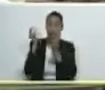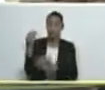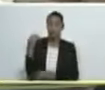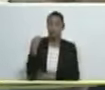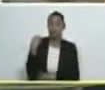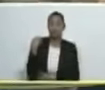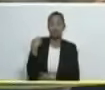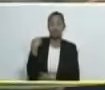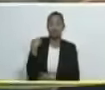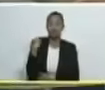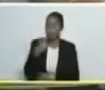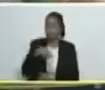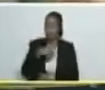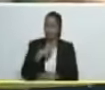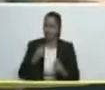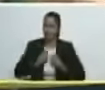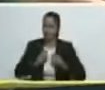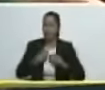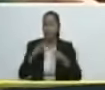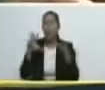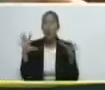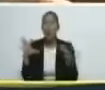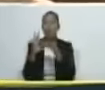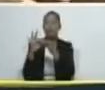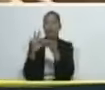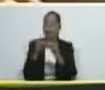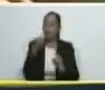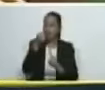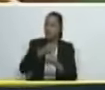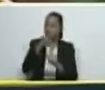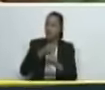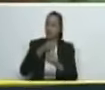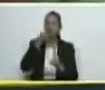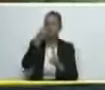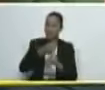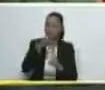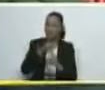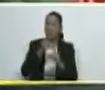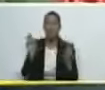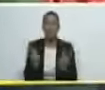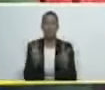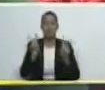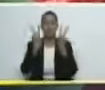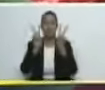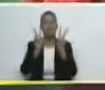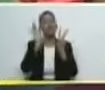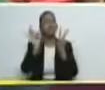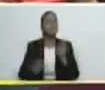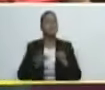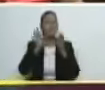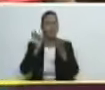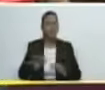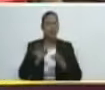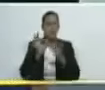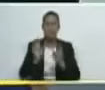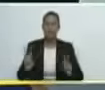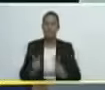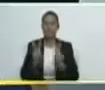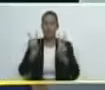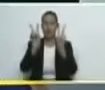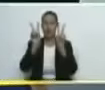vivir unidad, lucha, batalla y victoria, siempre victoria.